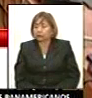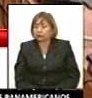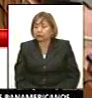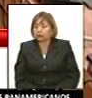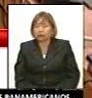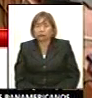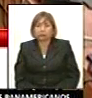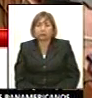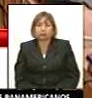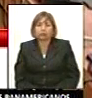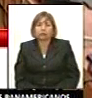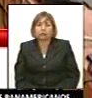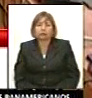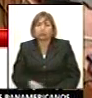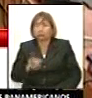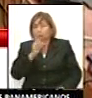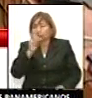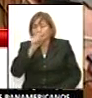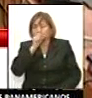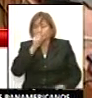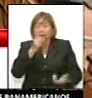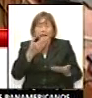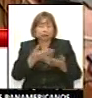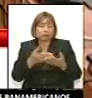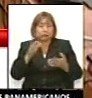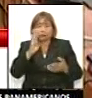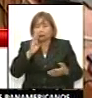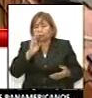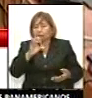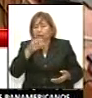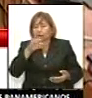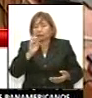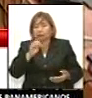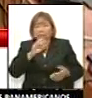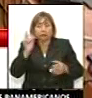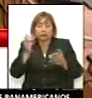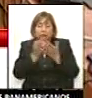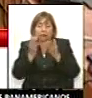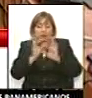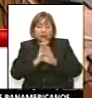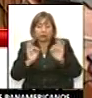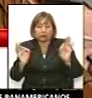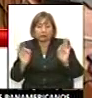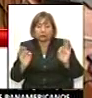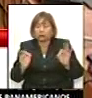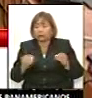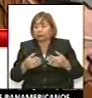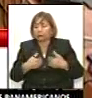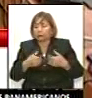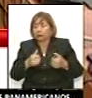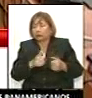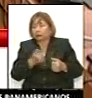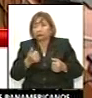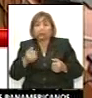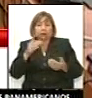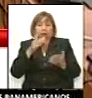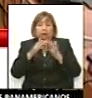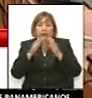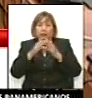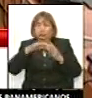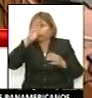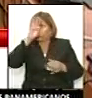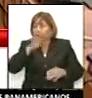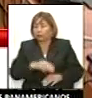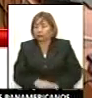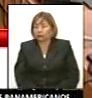No, presidenta, puede ser periodista o no periodista, puede ser bachiller, puede no haber terminado su carrera, puede tener otra profesión, puede ser ama de casa. Acá